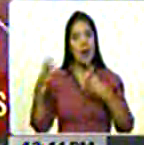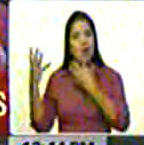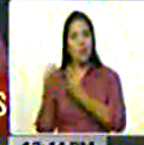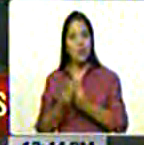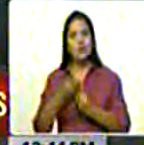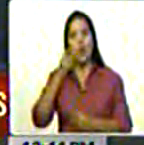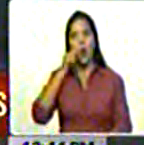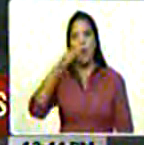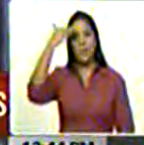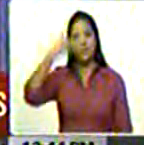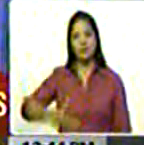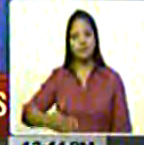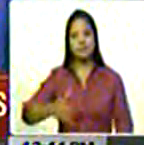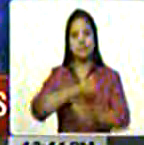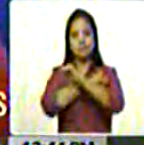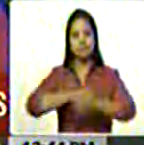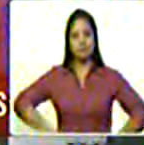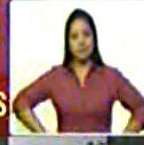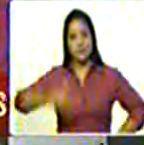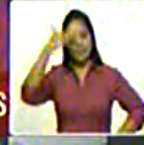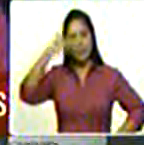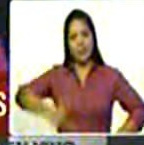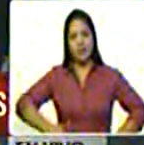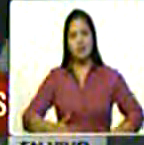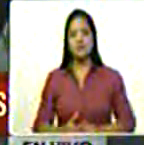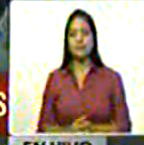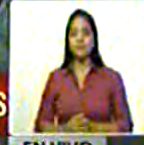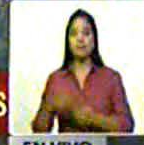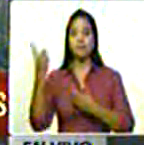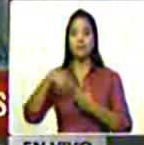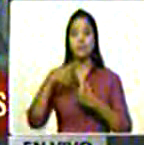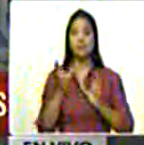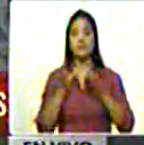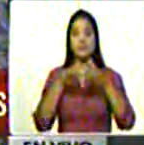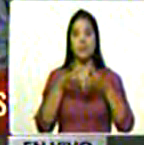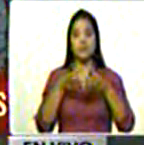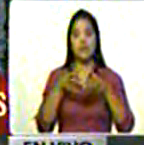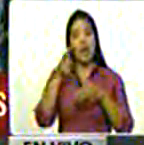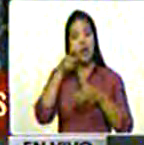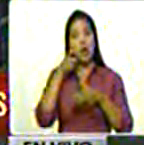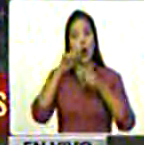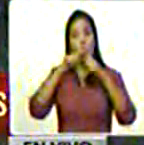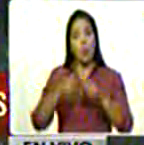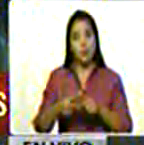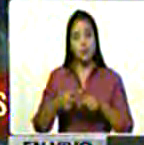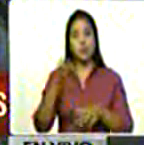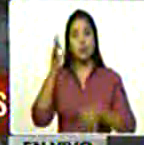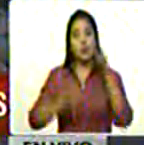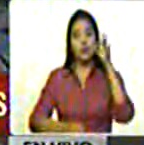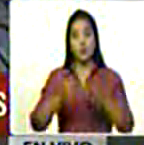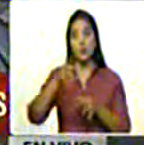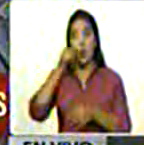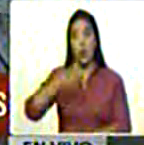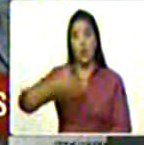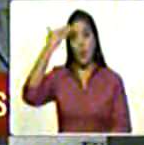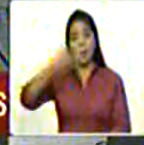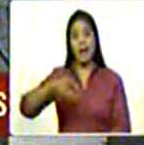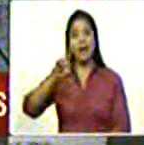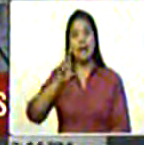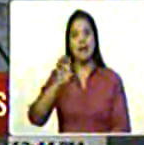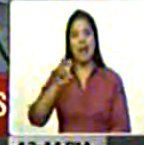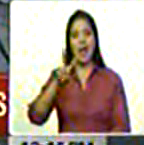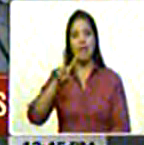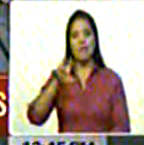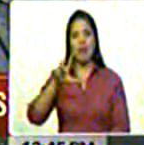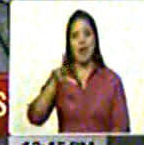el Comandante General de la Guardia Nacional Bolivariana, miembro del Comando Nacional de Precios Justos, el General, Mayor General Reverol. Aquí está